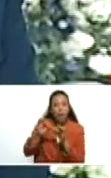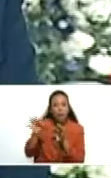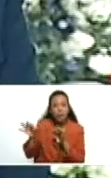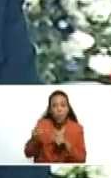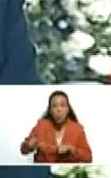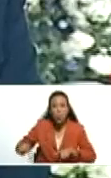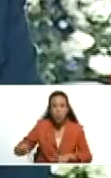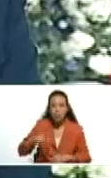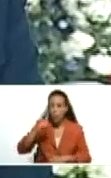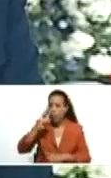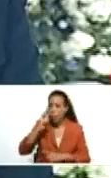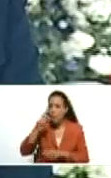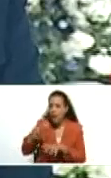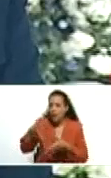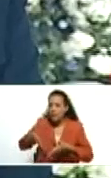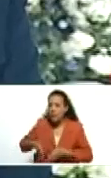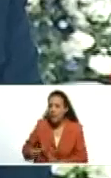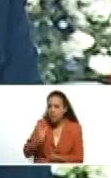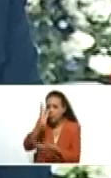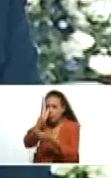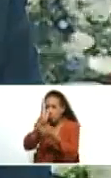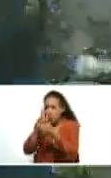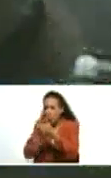tierra de hombres nobles,